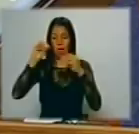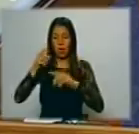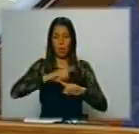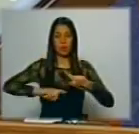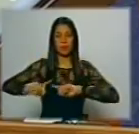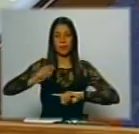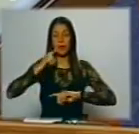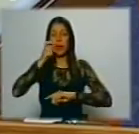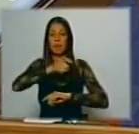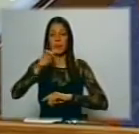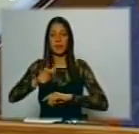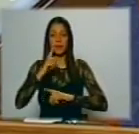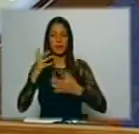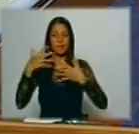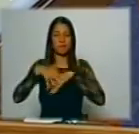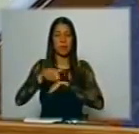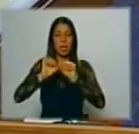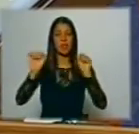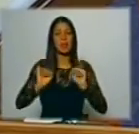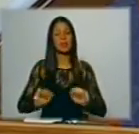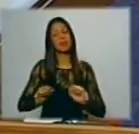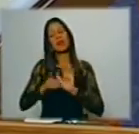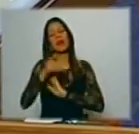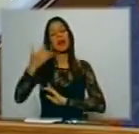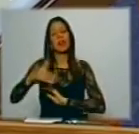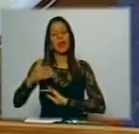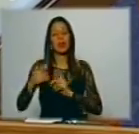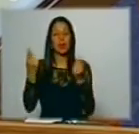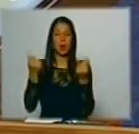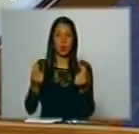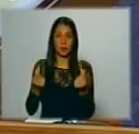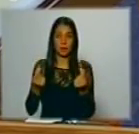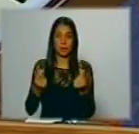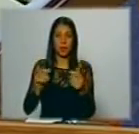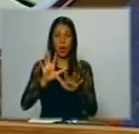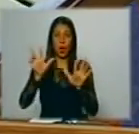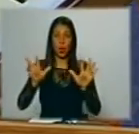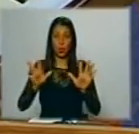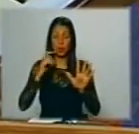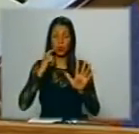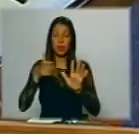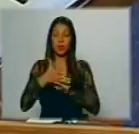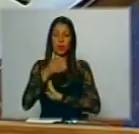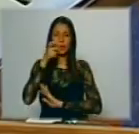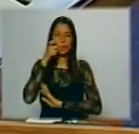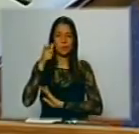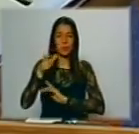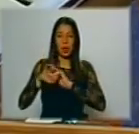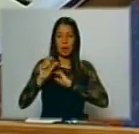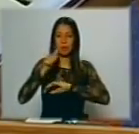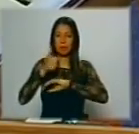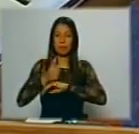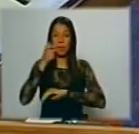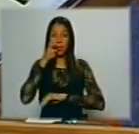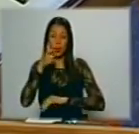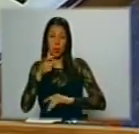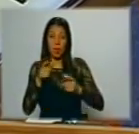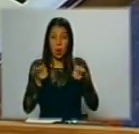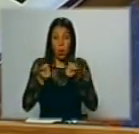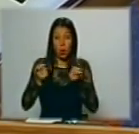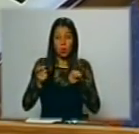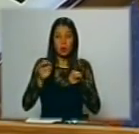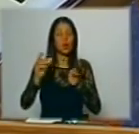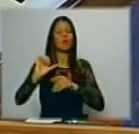los integrantes que conforman el sistema de defensa de los derechos socioeconómicos. 8. Ejercer la dirección estratégica, la supervisión y el control sobre